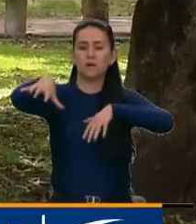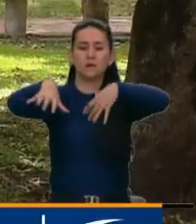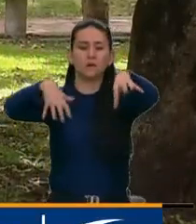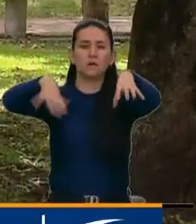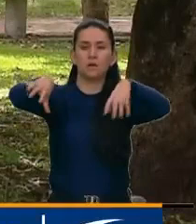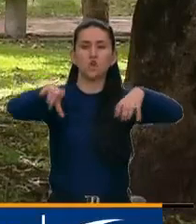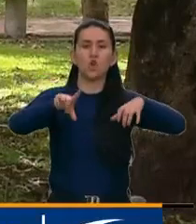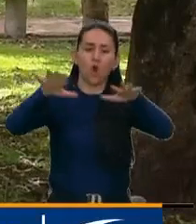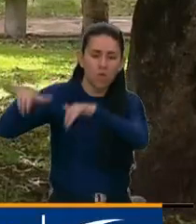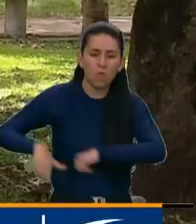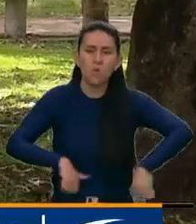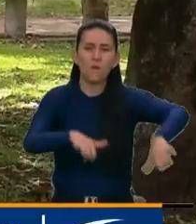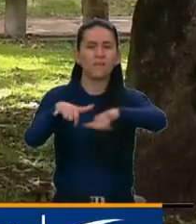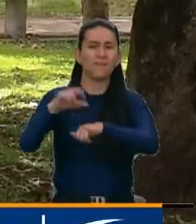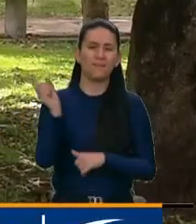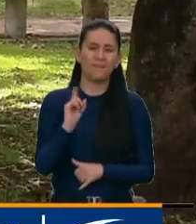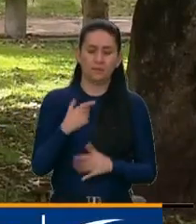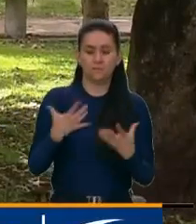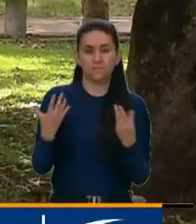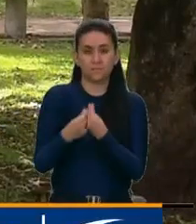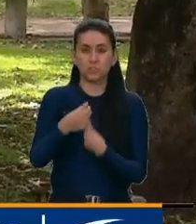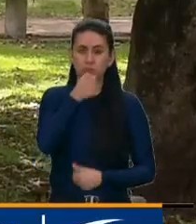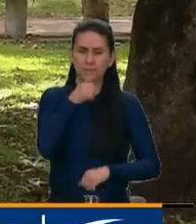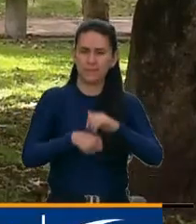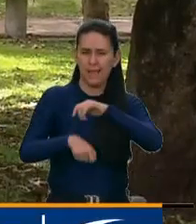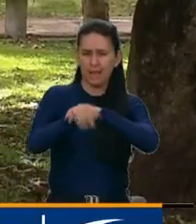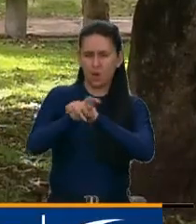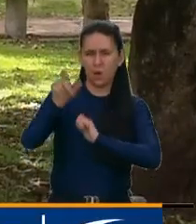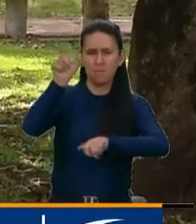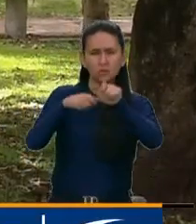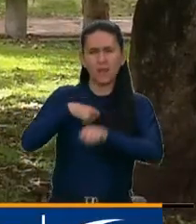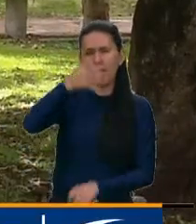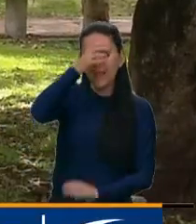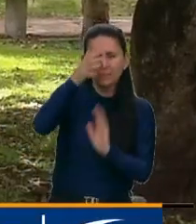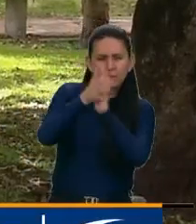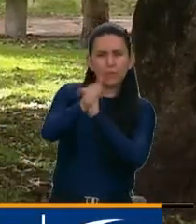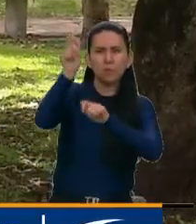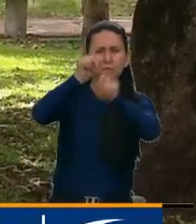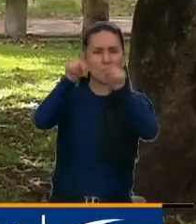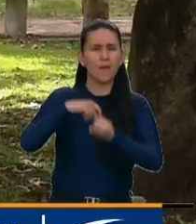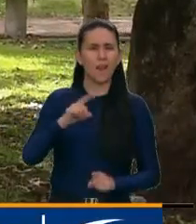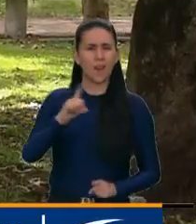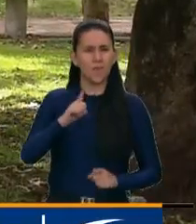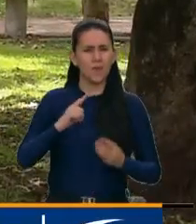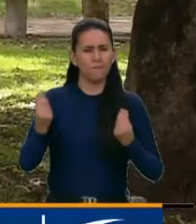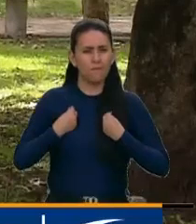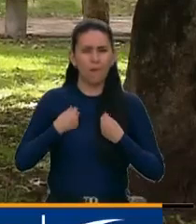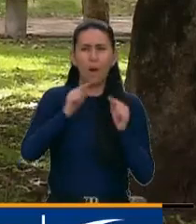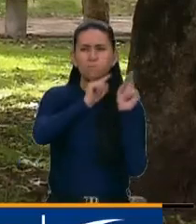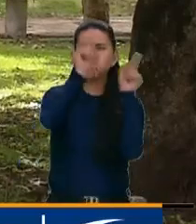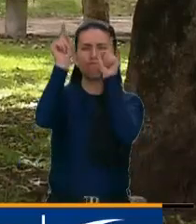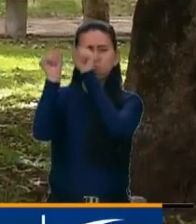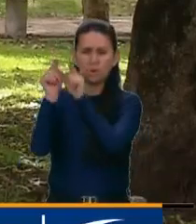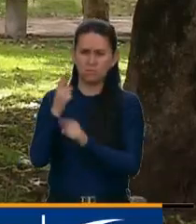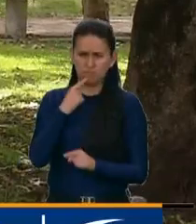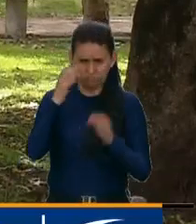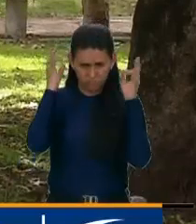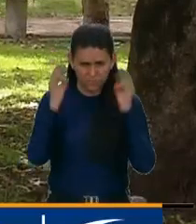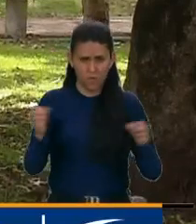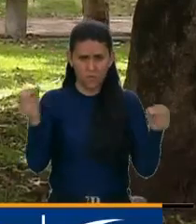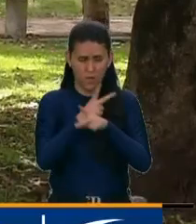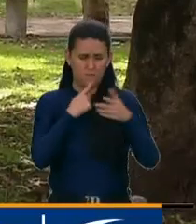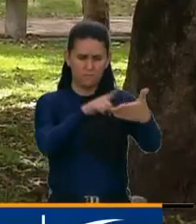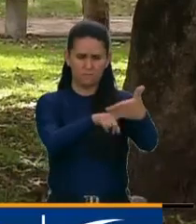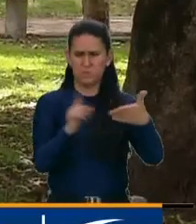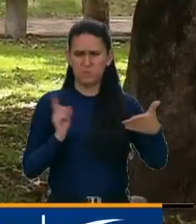del país. Pero en Noticias Caracol, por supuesto, consultamos a quienes viven en las regiones, a los líderes, y dicen que el panorama de la violencia es distinto. Los